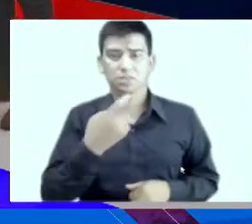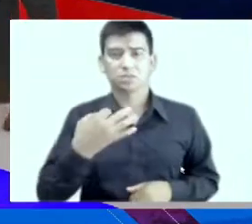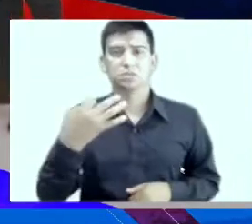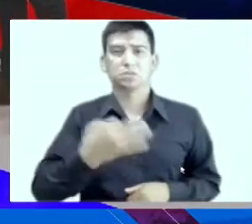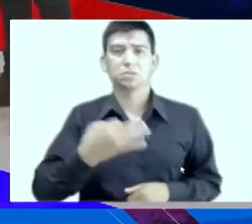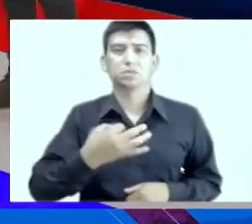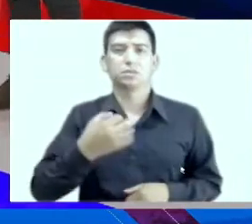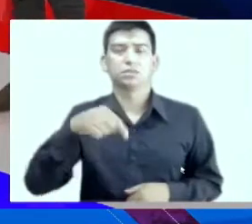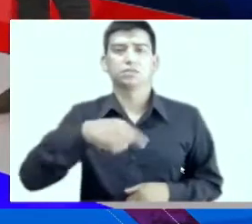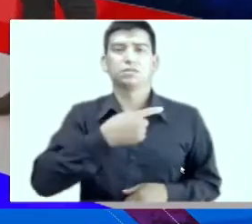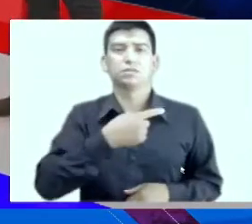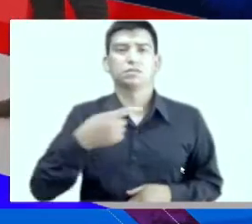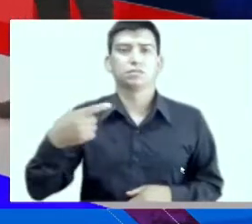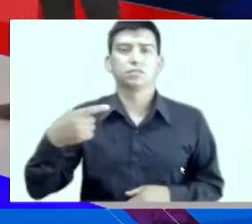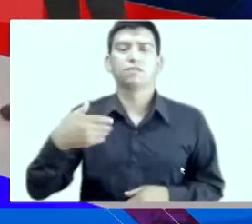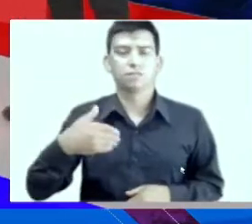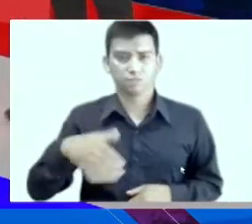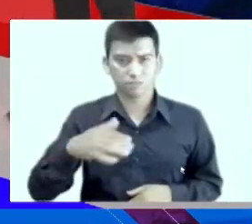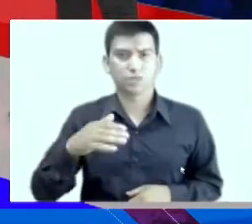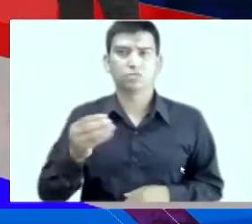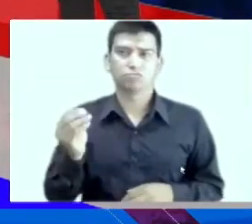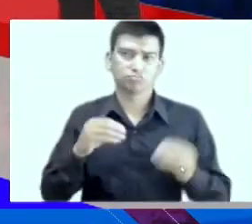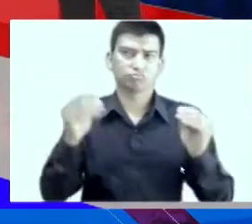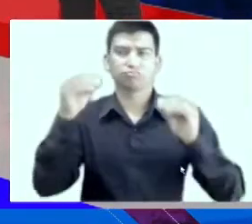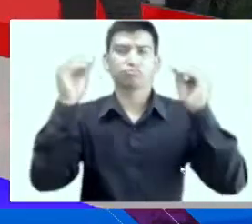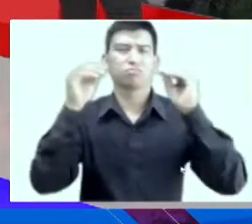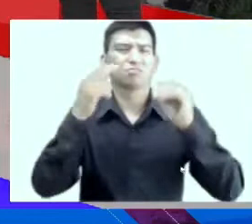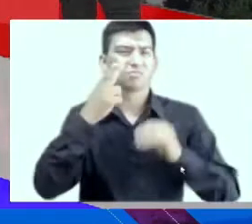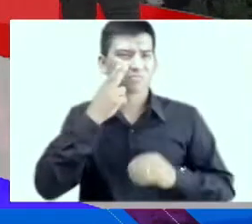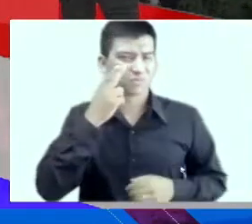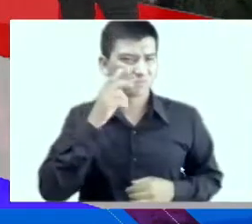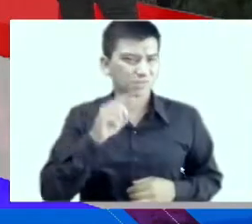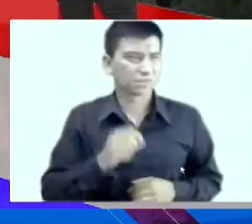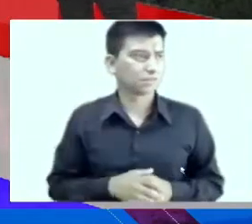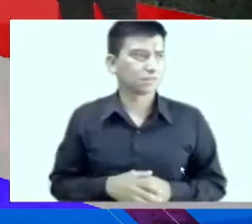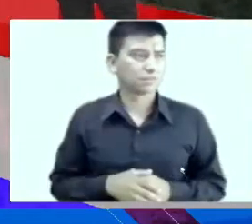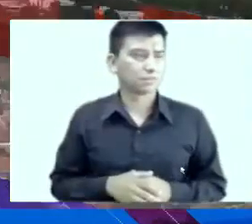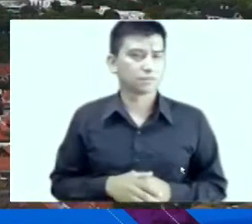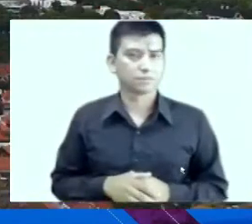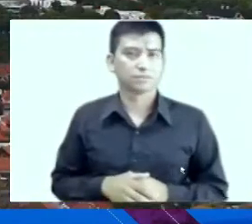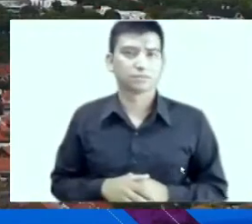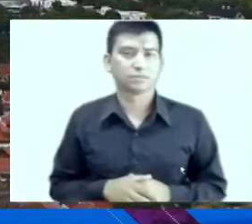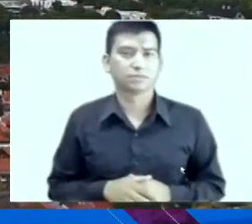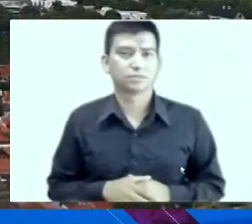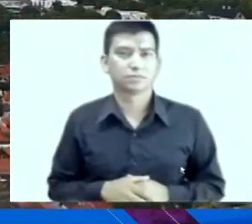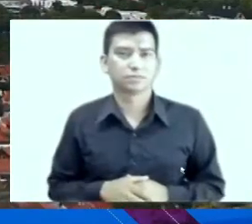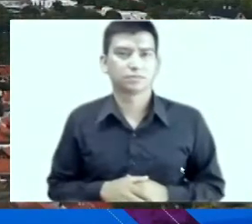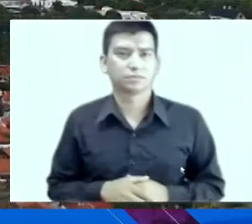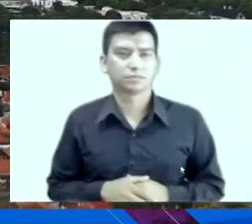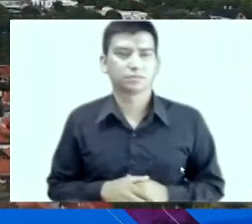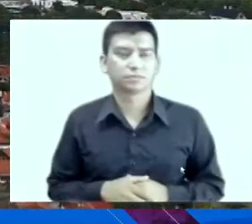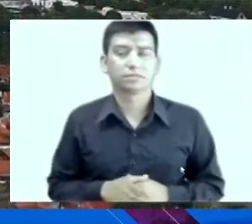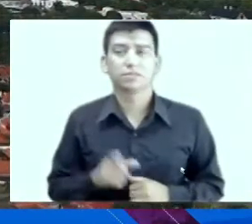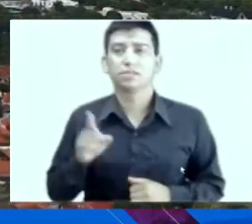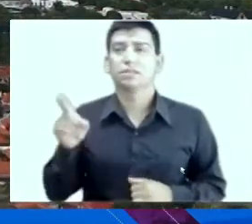van a incrementar 400.000 barriles más. El problema fundamental estaría entonces en la vulnerabilidad de la logística, en la